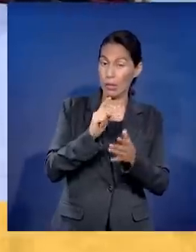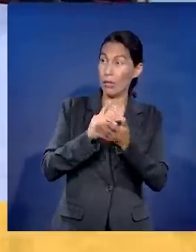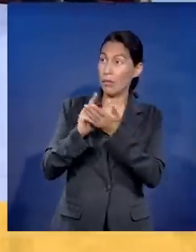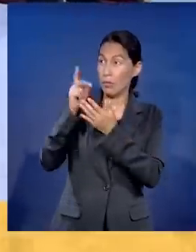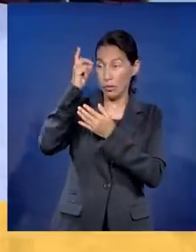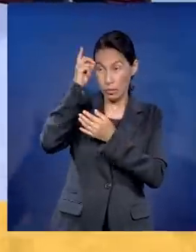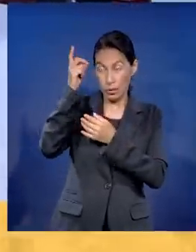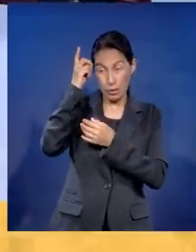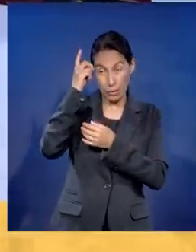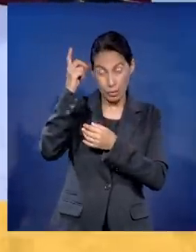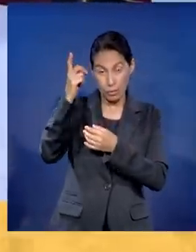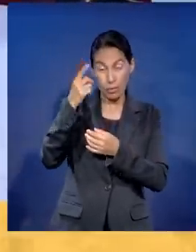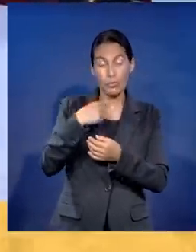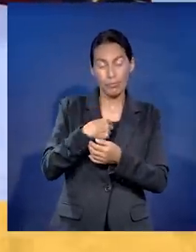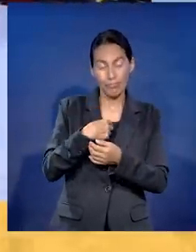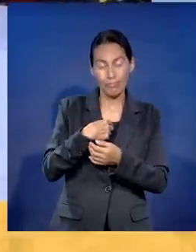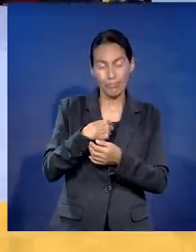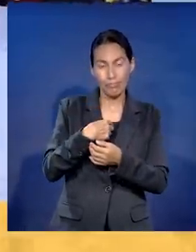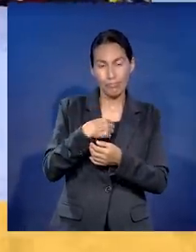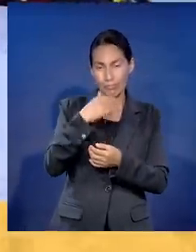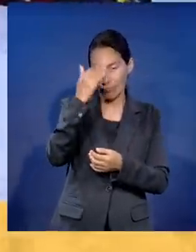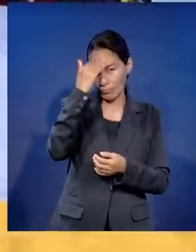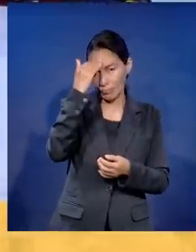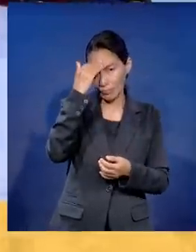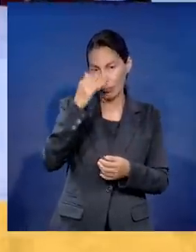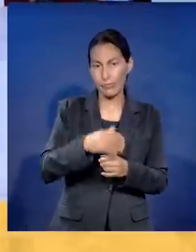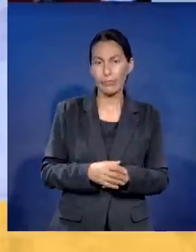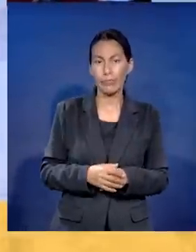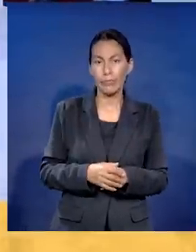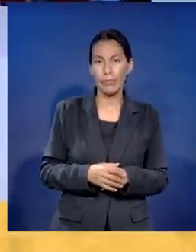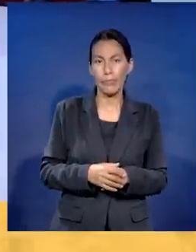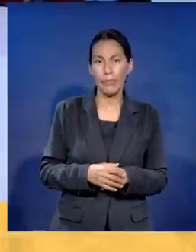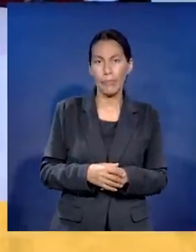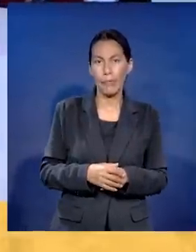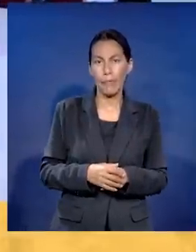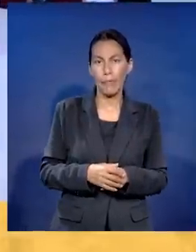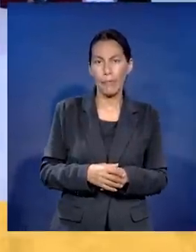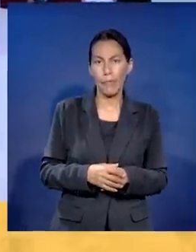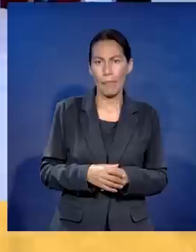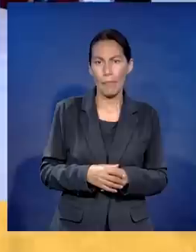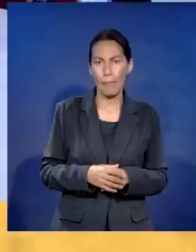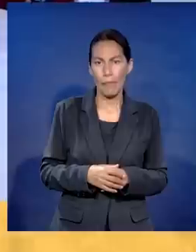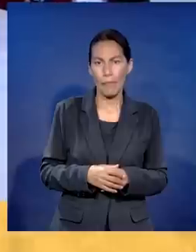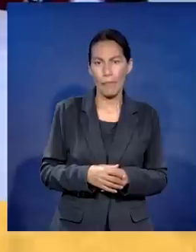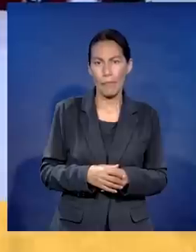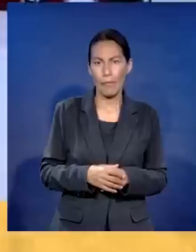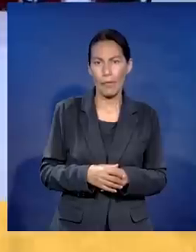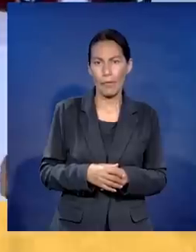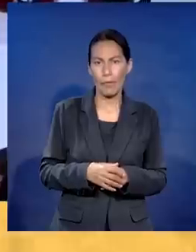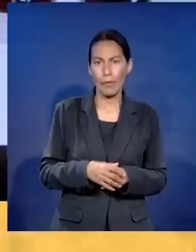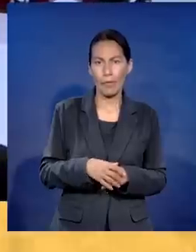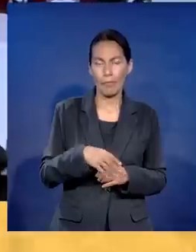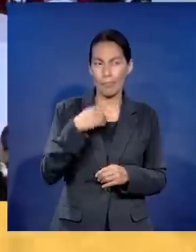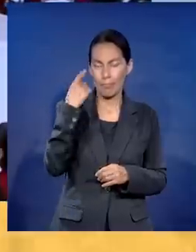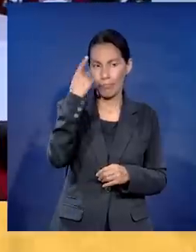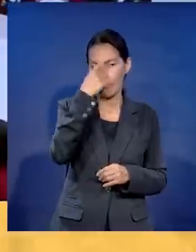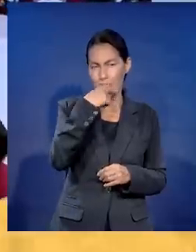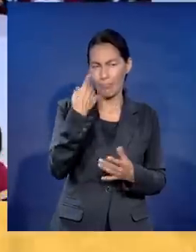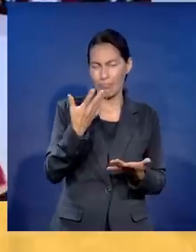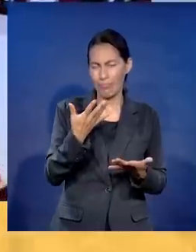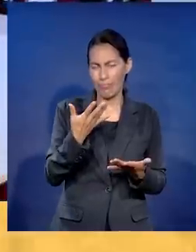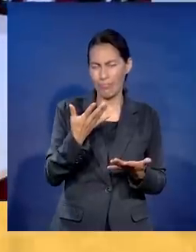que quizás sea la voluntad de Dios que yo la conozca para ese momento ya se activa el protocolo